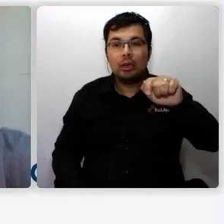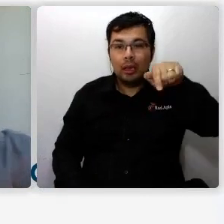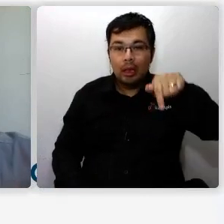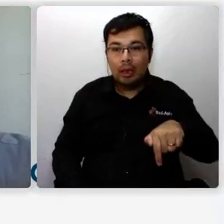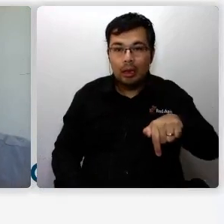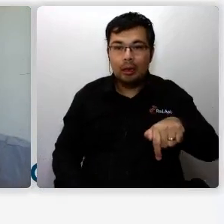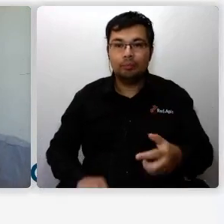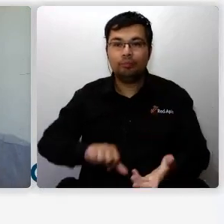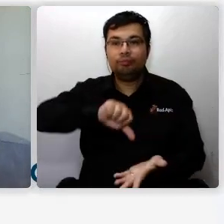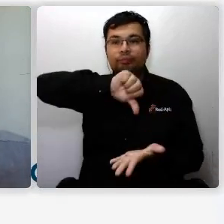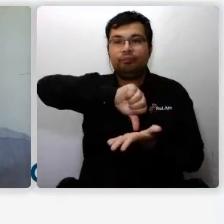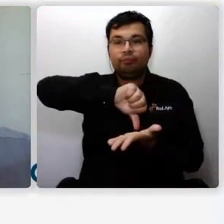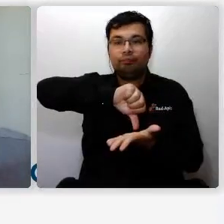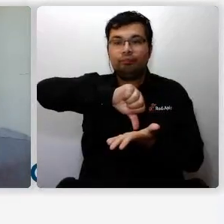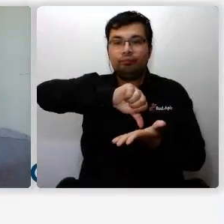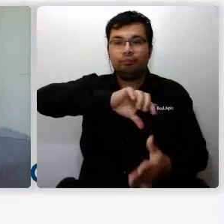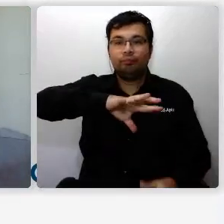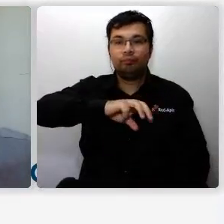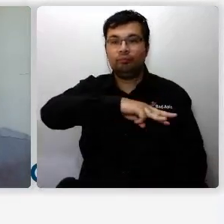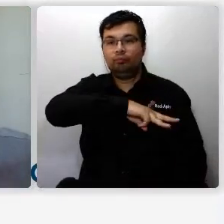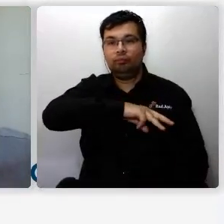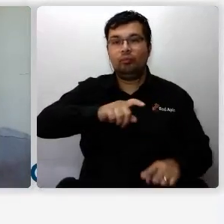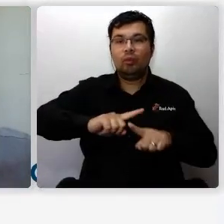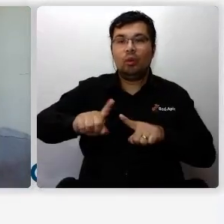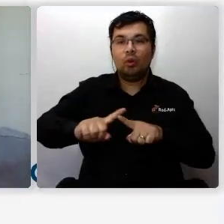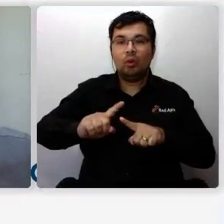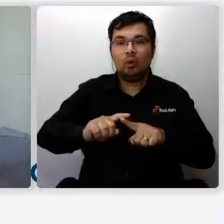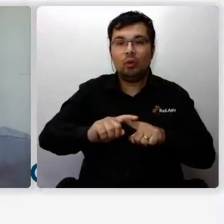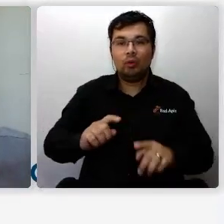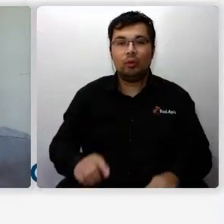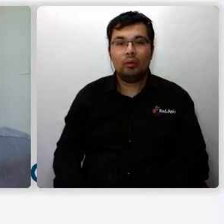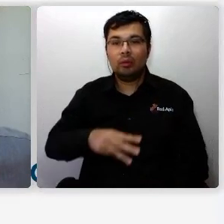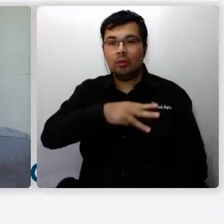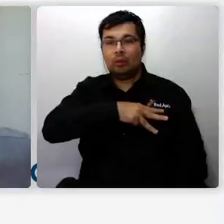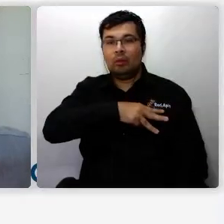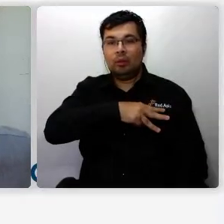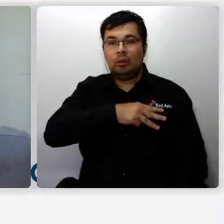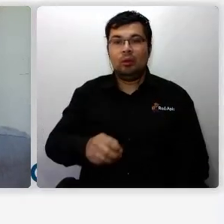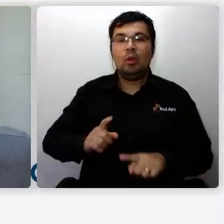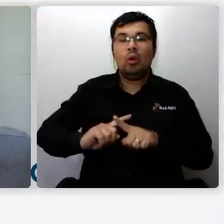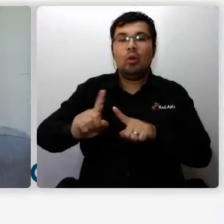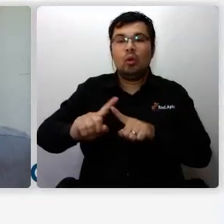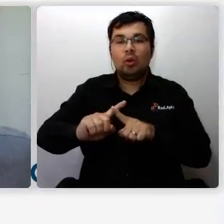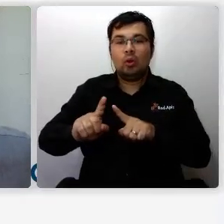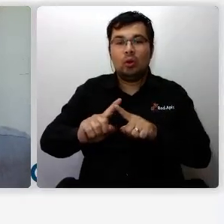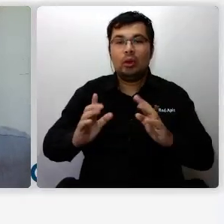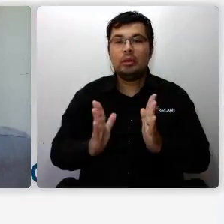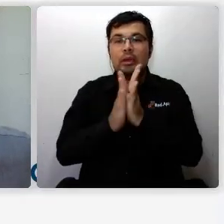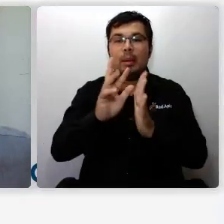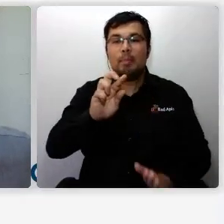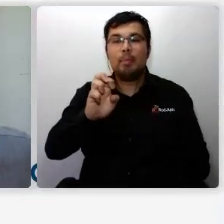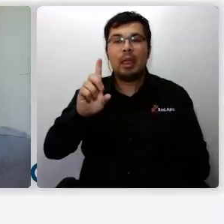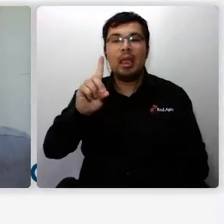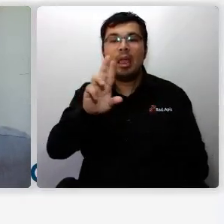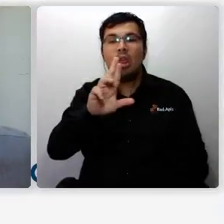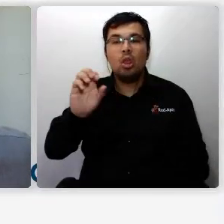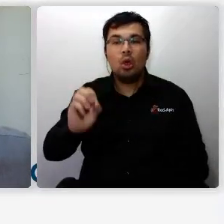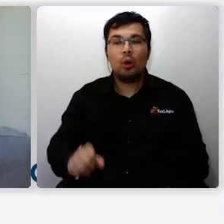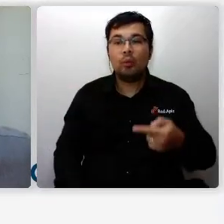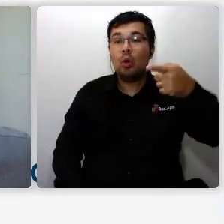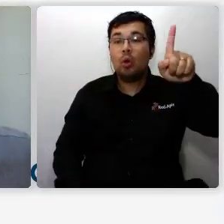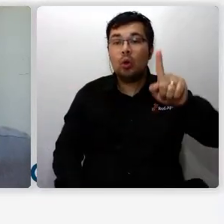región metropolitana. Luis Pavés, de San Pedro La Paz. ¿Qué más? Daniela Romero, desde Los Ángeles.